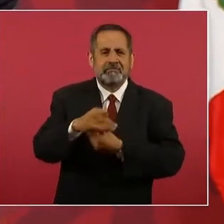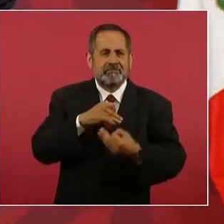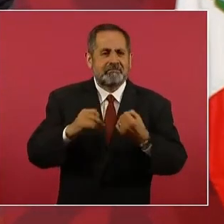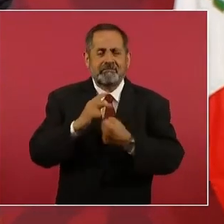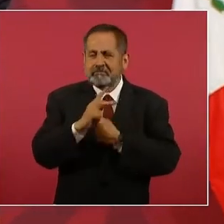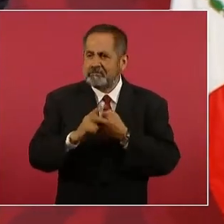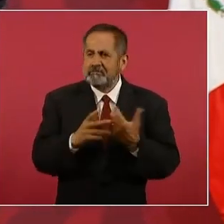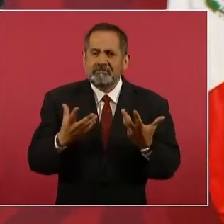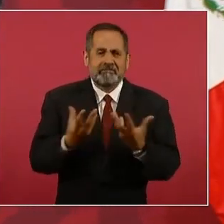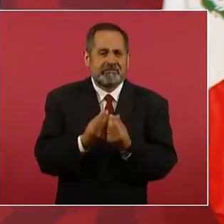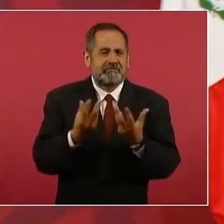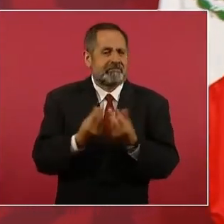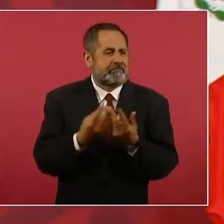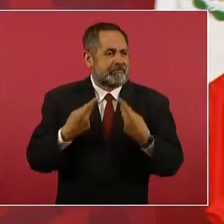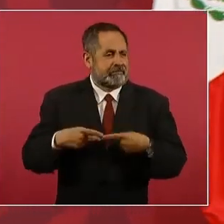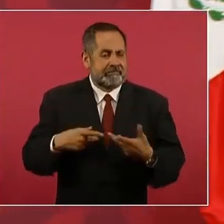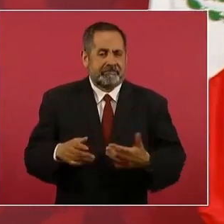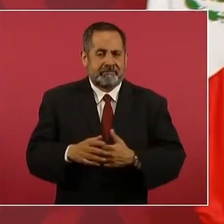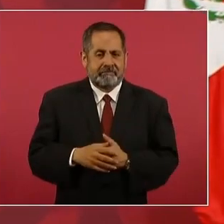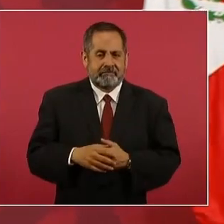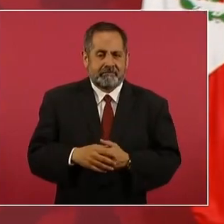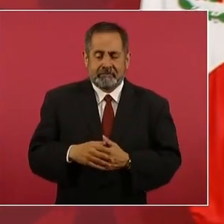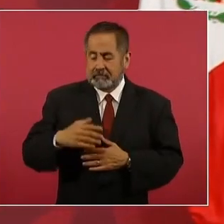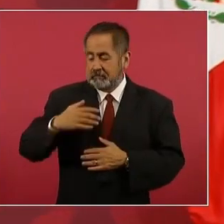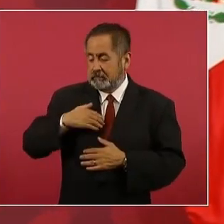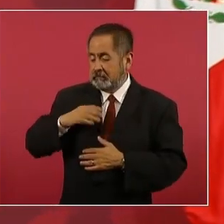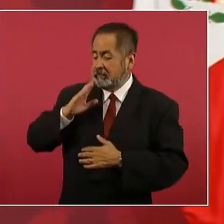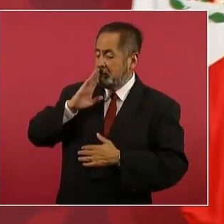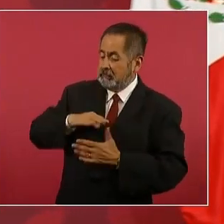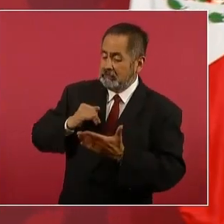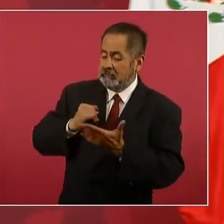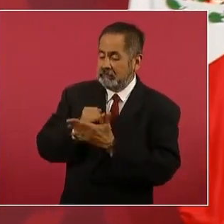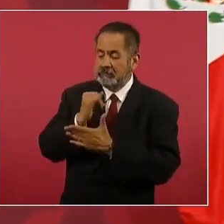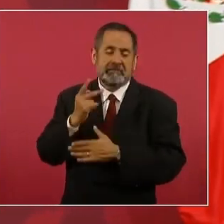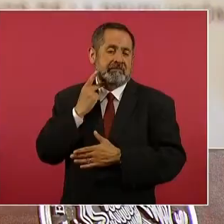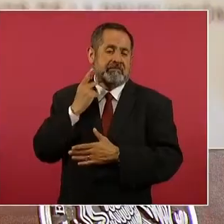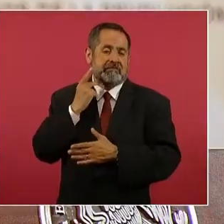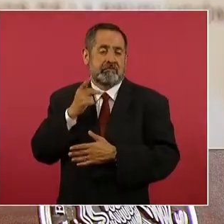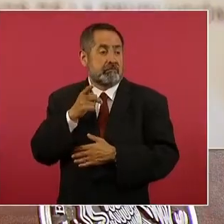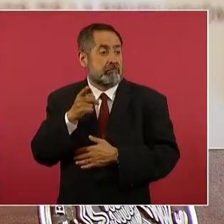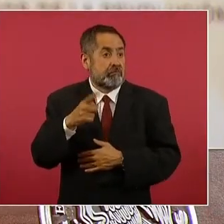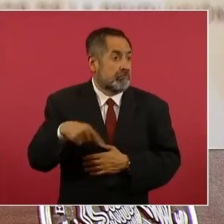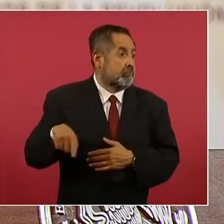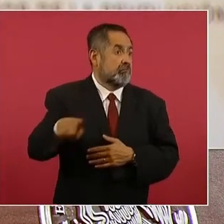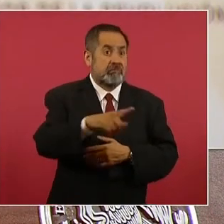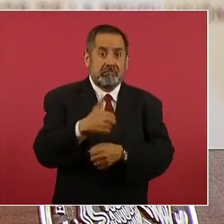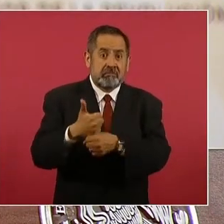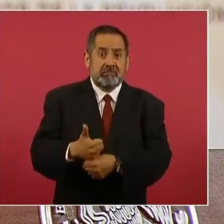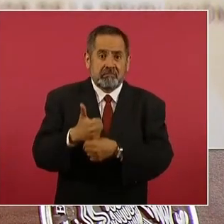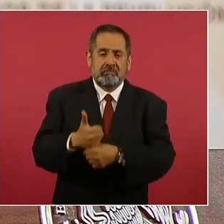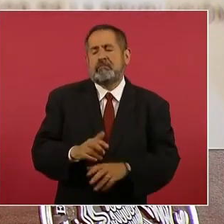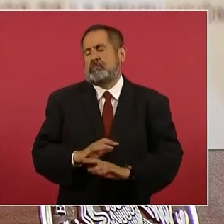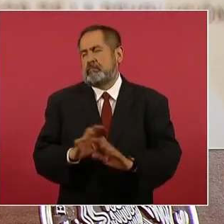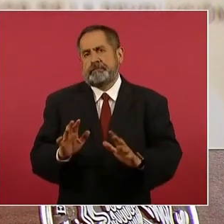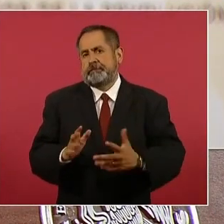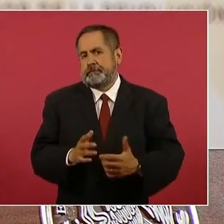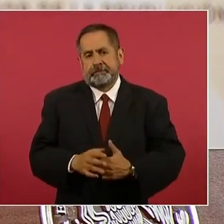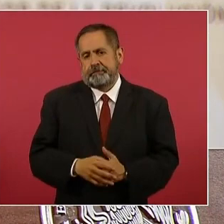y evitar que por las malas decisiones de los políticos sufran nuestros pueblos.